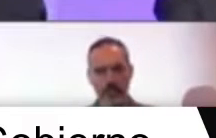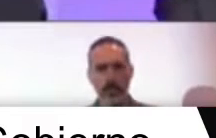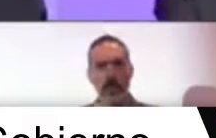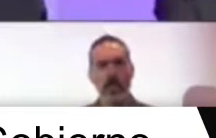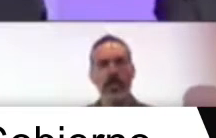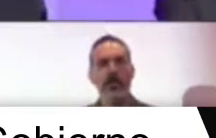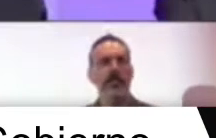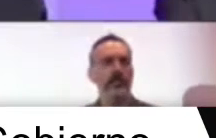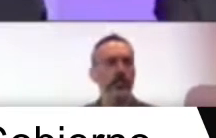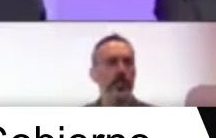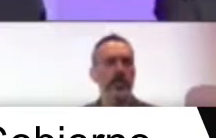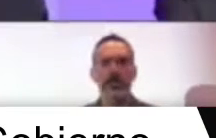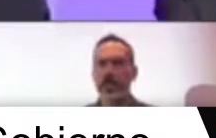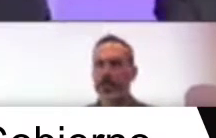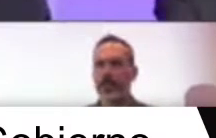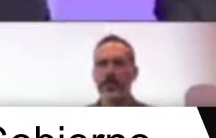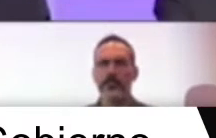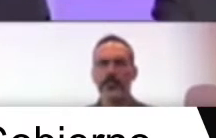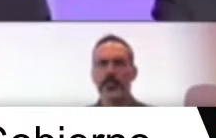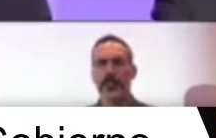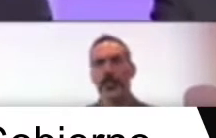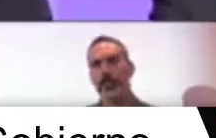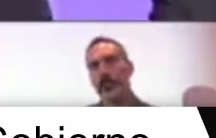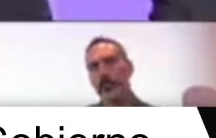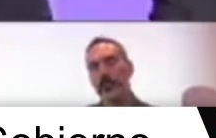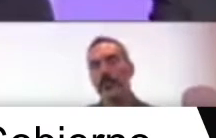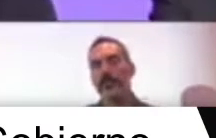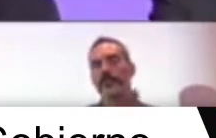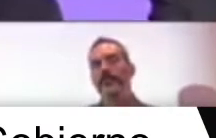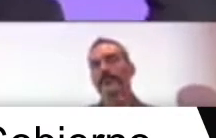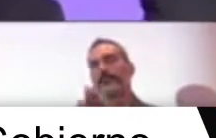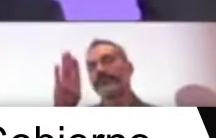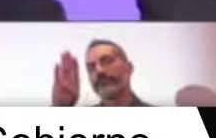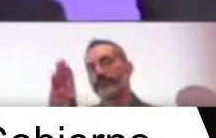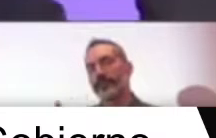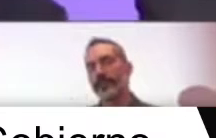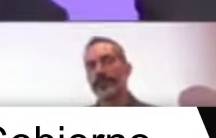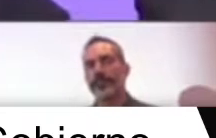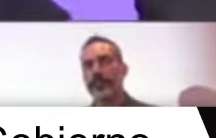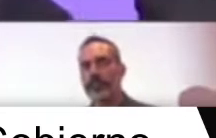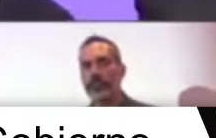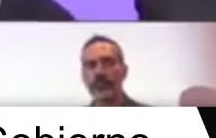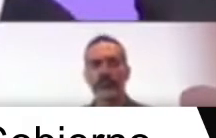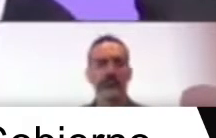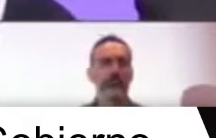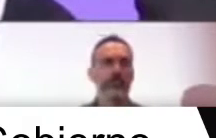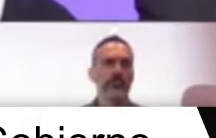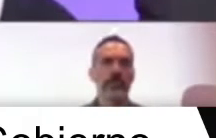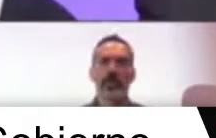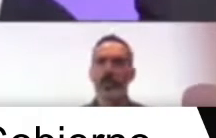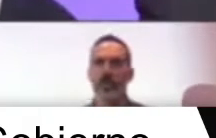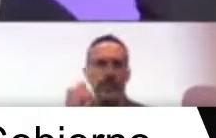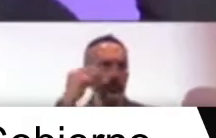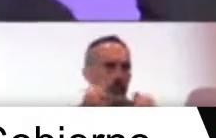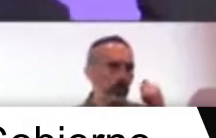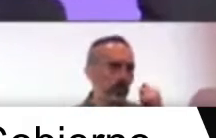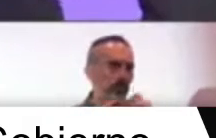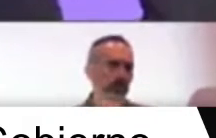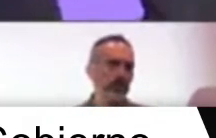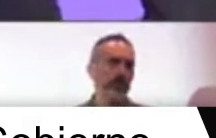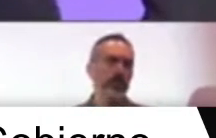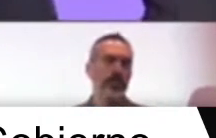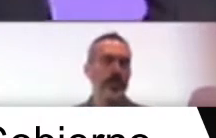el gobierno estatal, estamos generando un mejor rumbo para la derrama económica y presencia de turismo